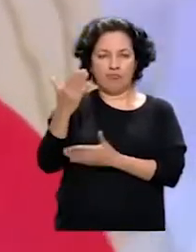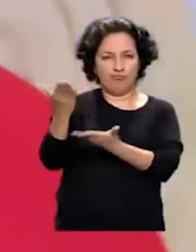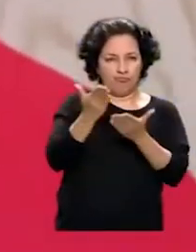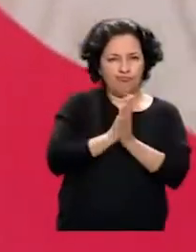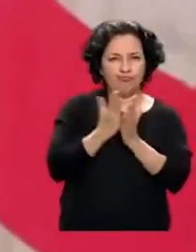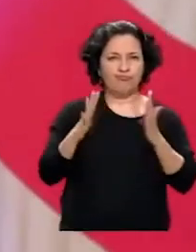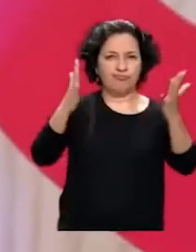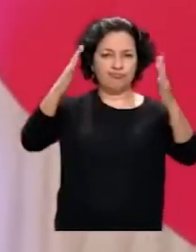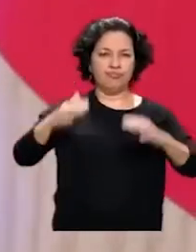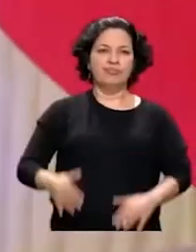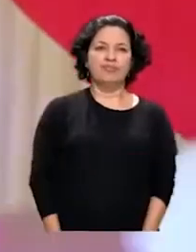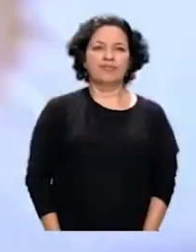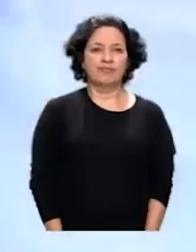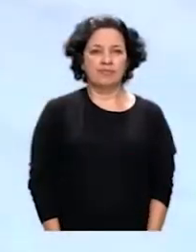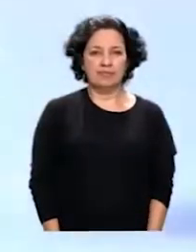Isabela.